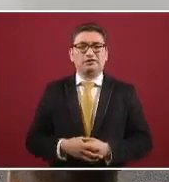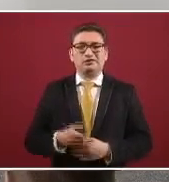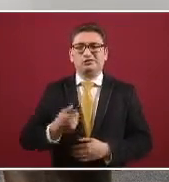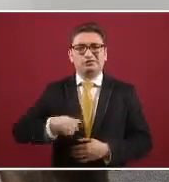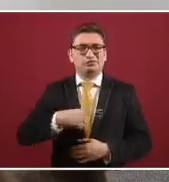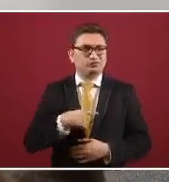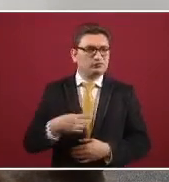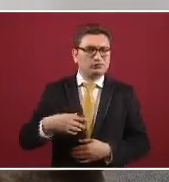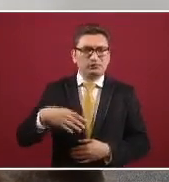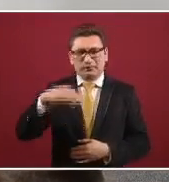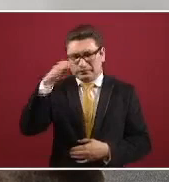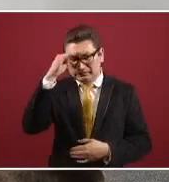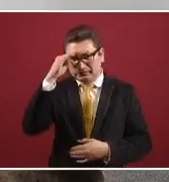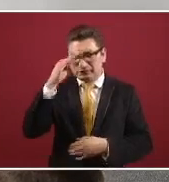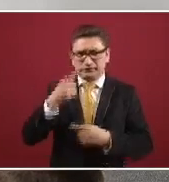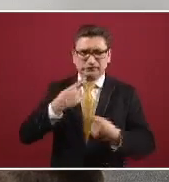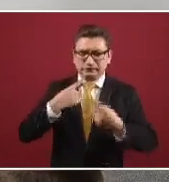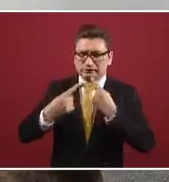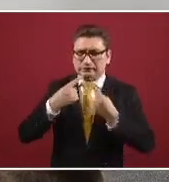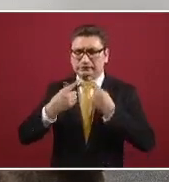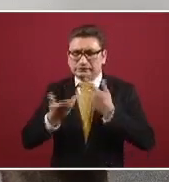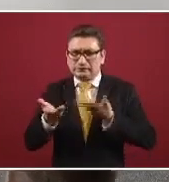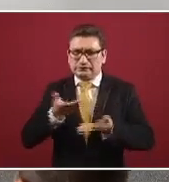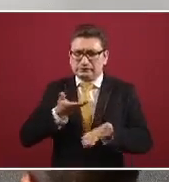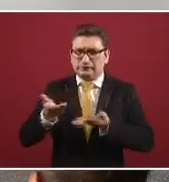buscando acuerdos,